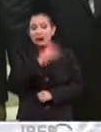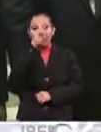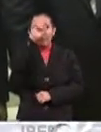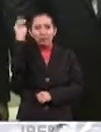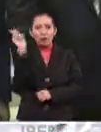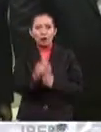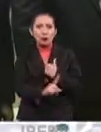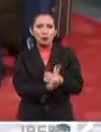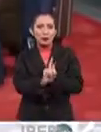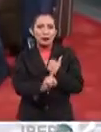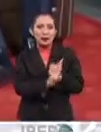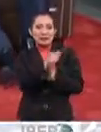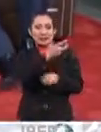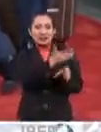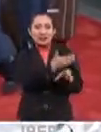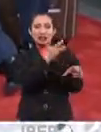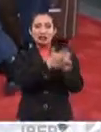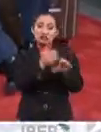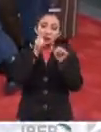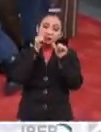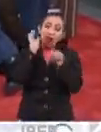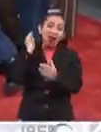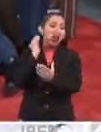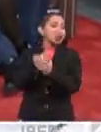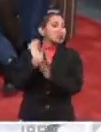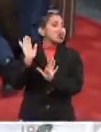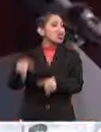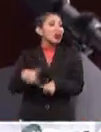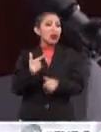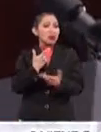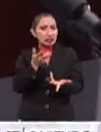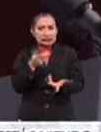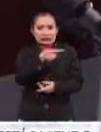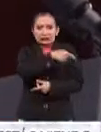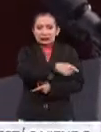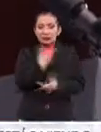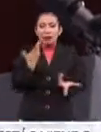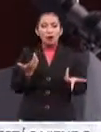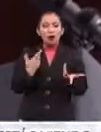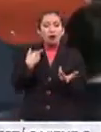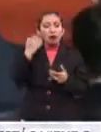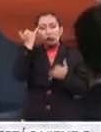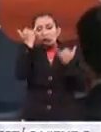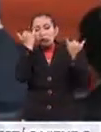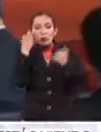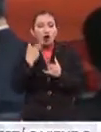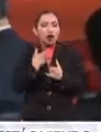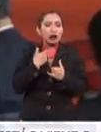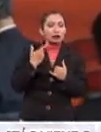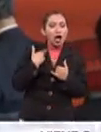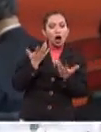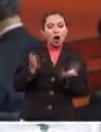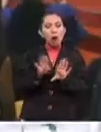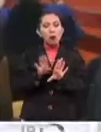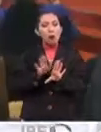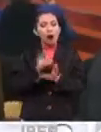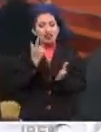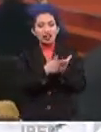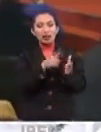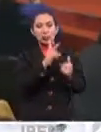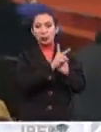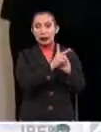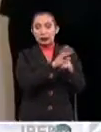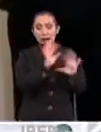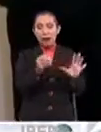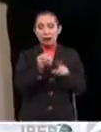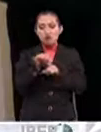recrudecerse esta tensión, porque son tensiones bilaterales, geopolíticas y cuestiones de política exterior que ya